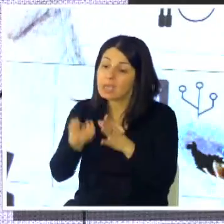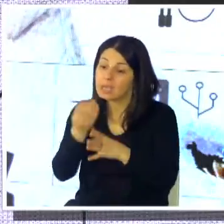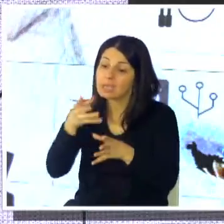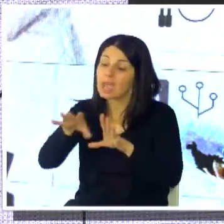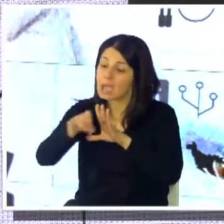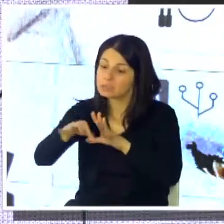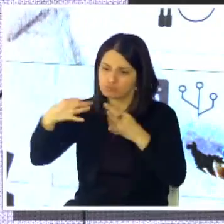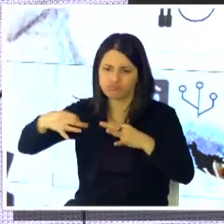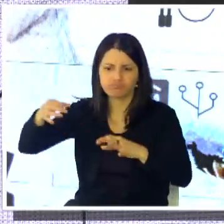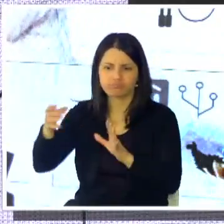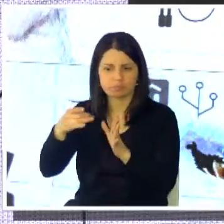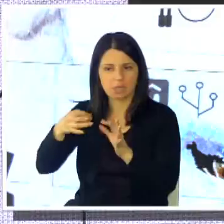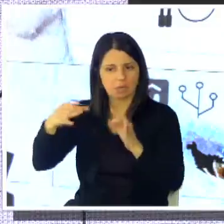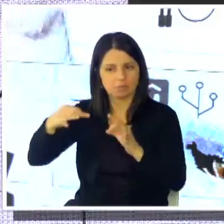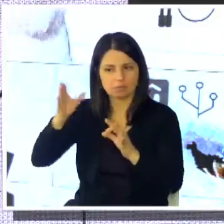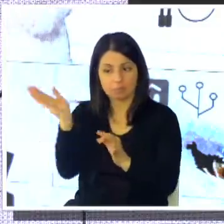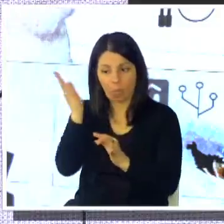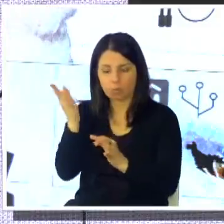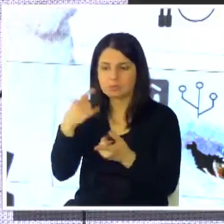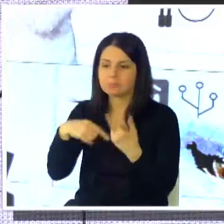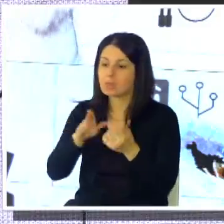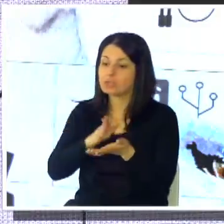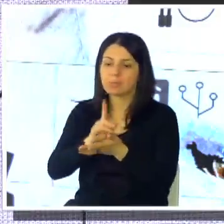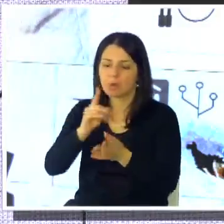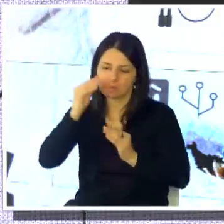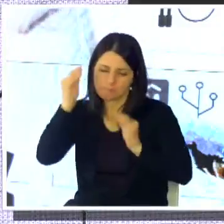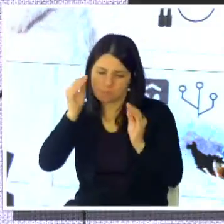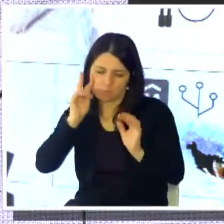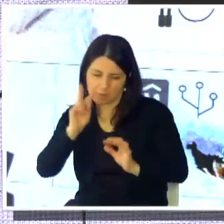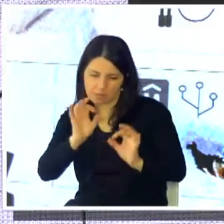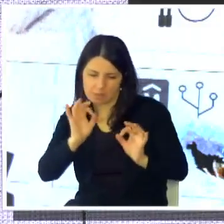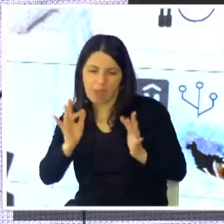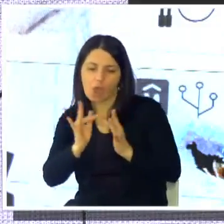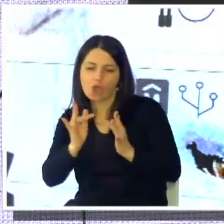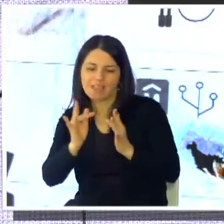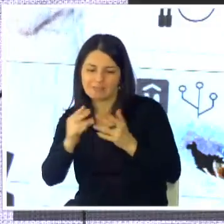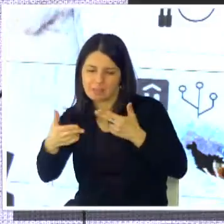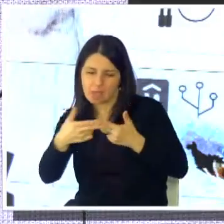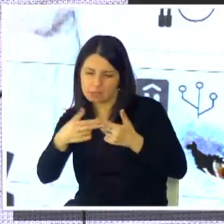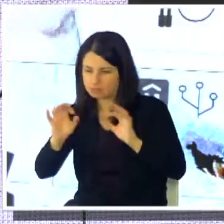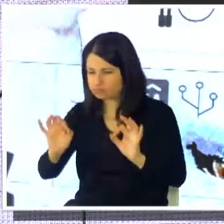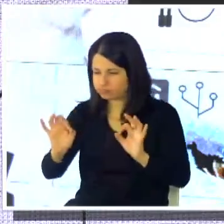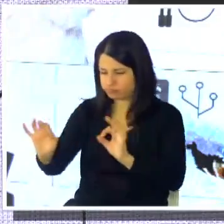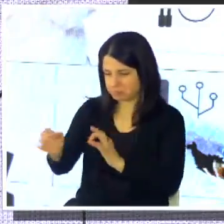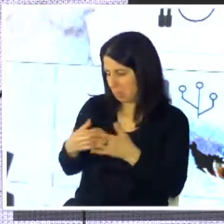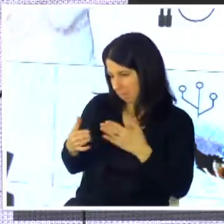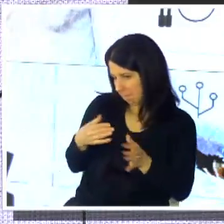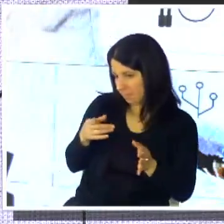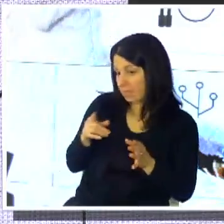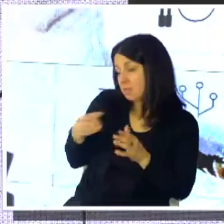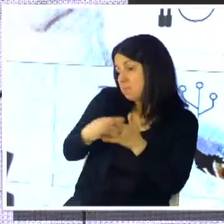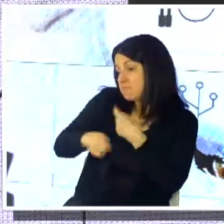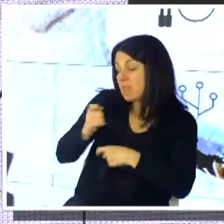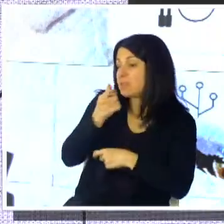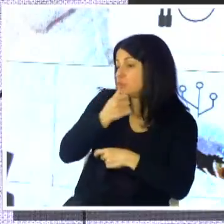buenos sensores, de muy buena calidad, pero no siempre se preocupan demasiado por la conectividad o la conexión. En general nos venden sus